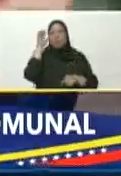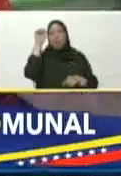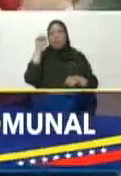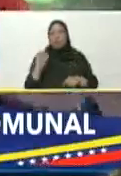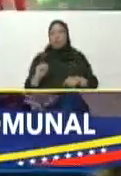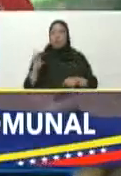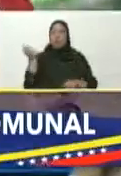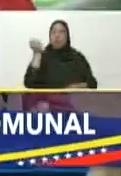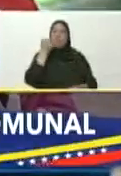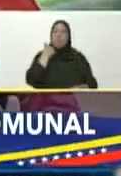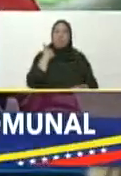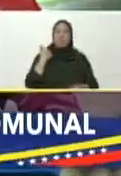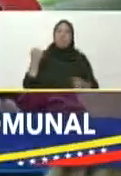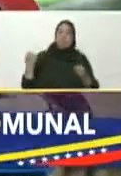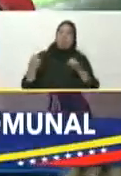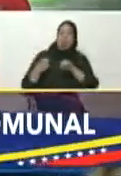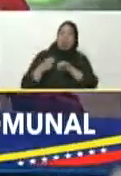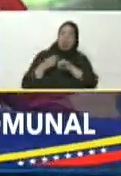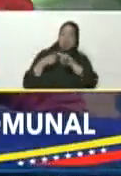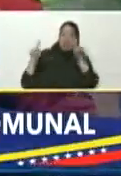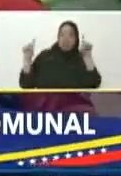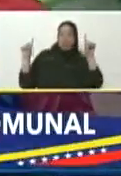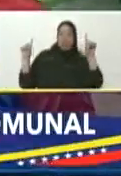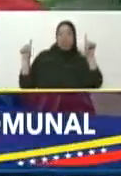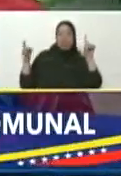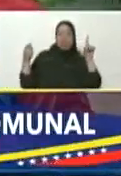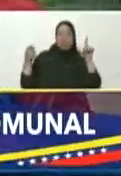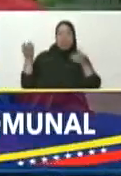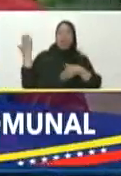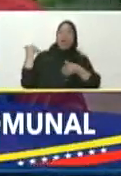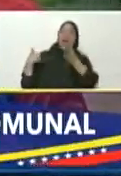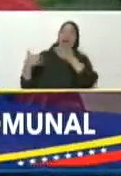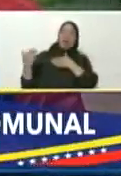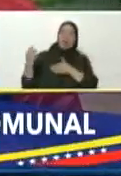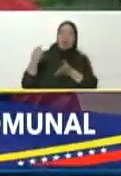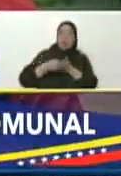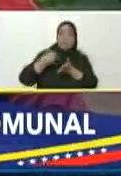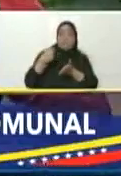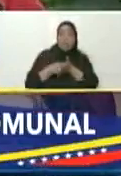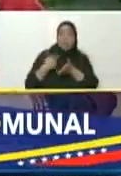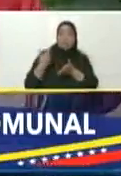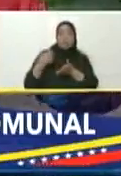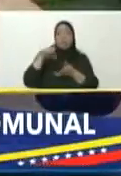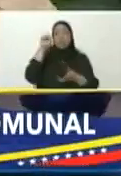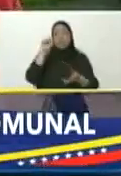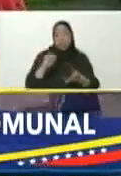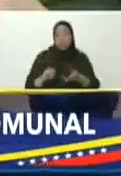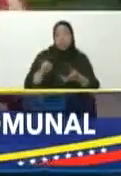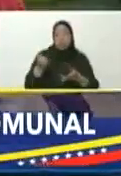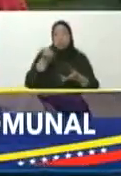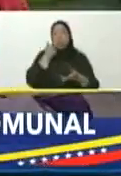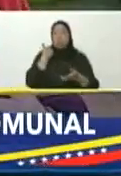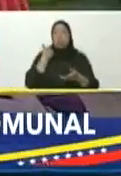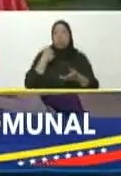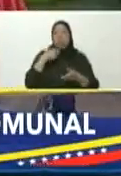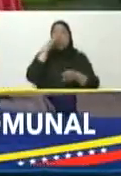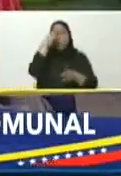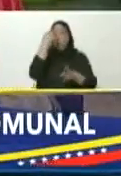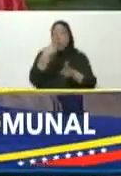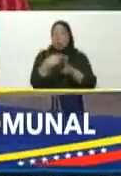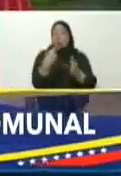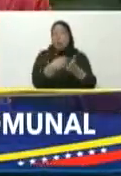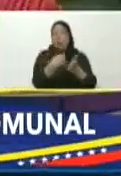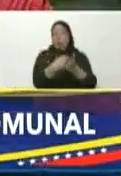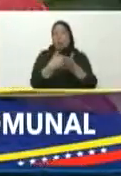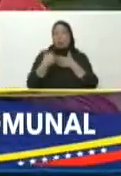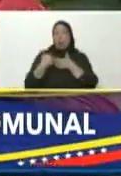hoy muestra otro rostro. Esa deuda que teníamos nosotros, presidente, con el sur, y que la vamos a seguir honrando, porque al